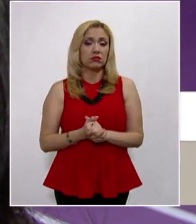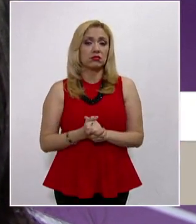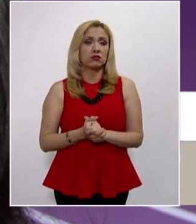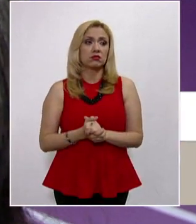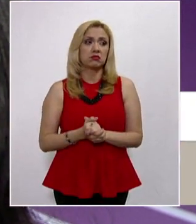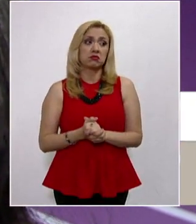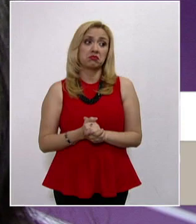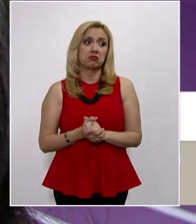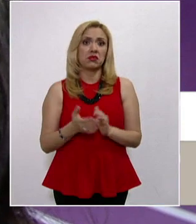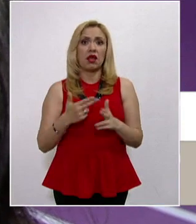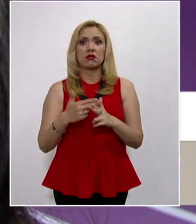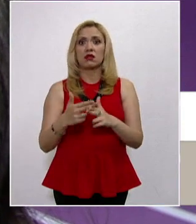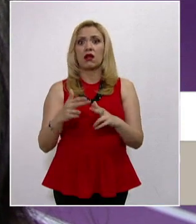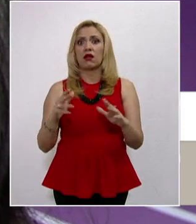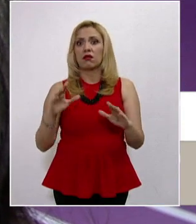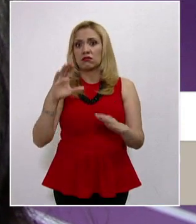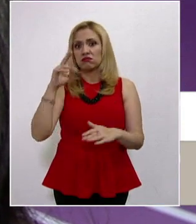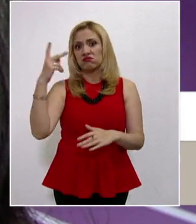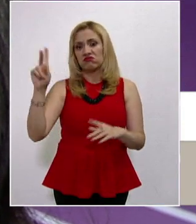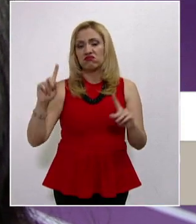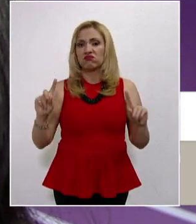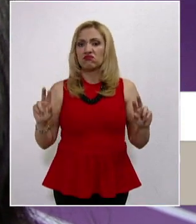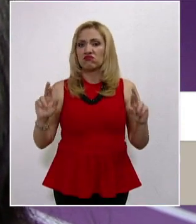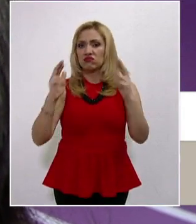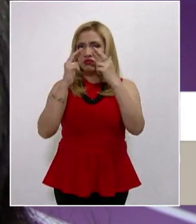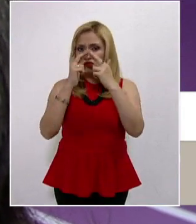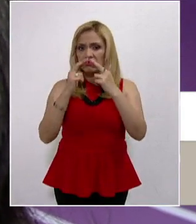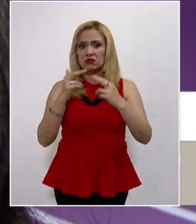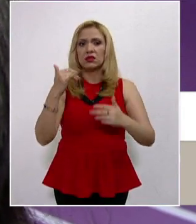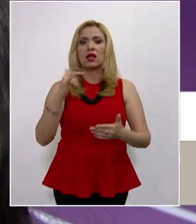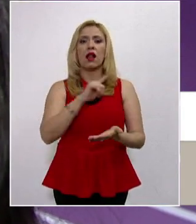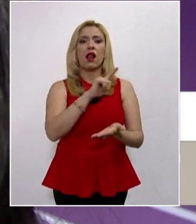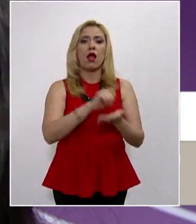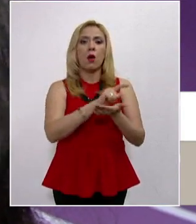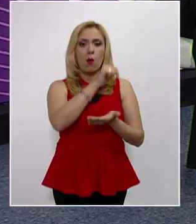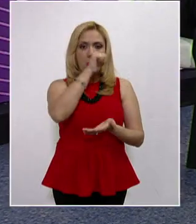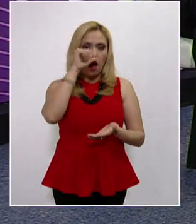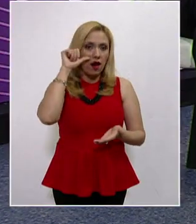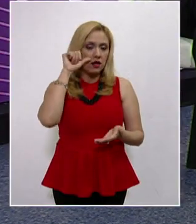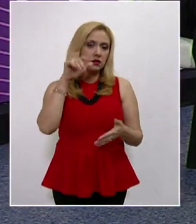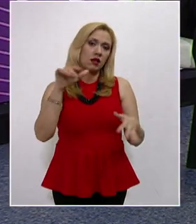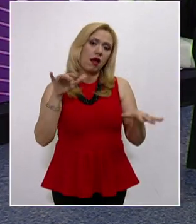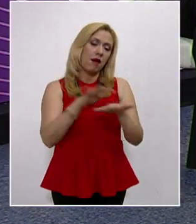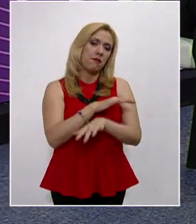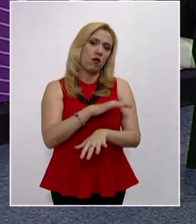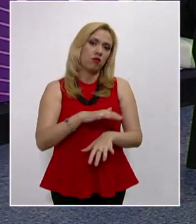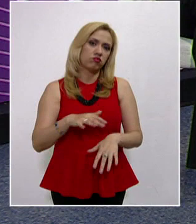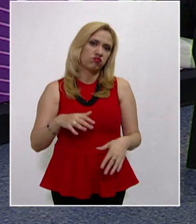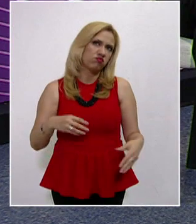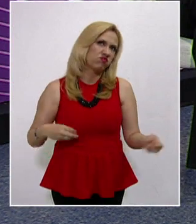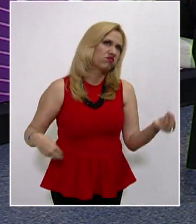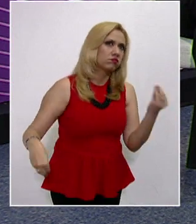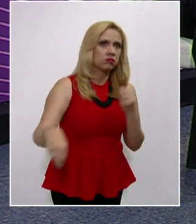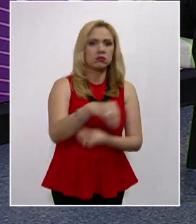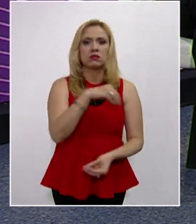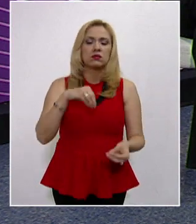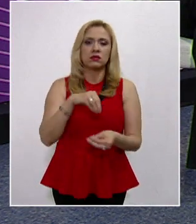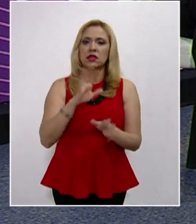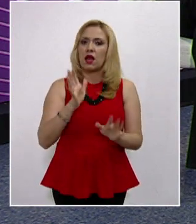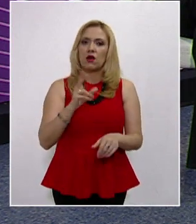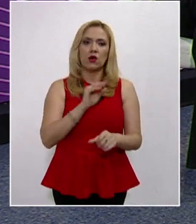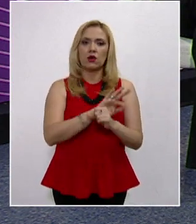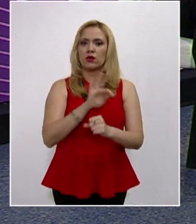militar está el foro eclesiástico, viene la Ley Juárez que regula todo el tema de impartición de justicia en esa época y desde entonces